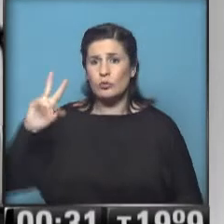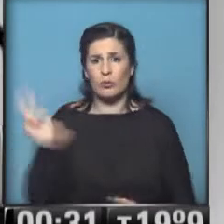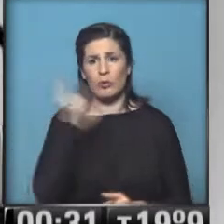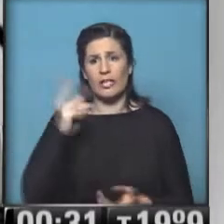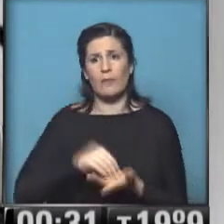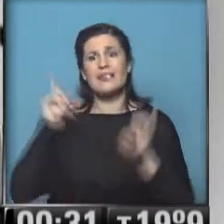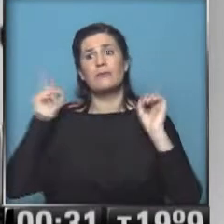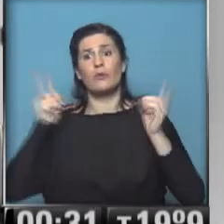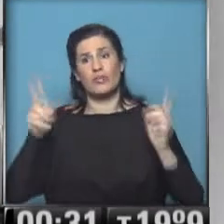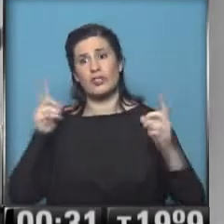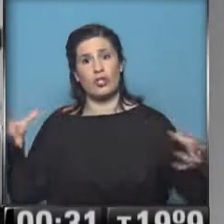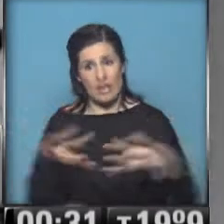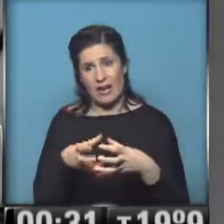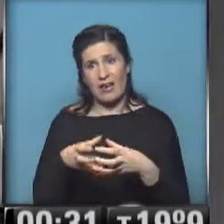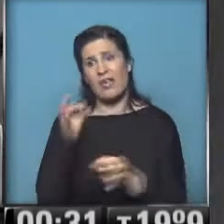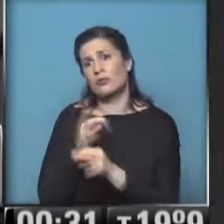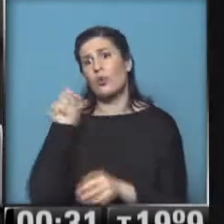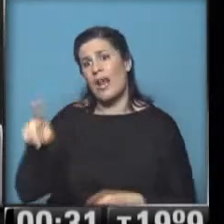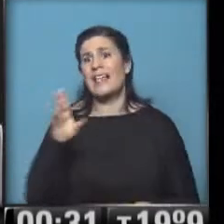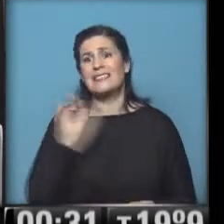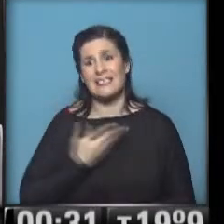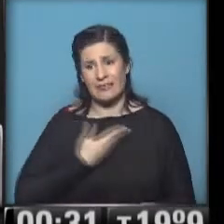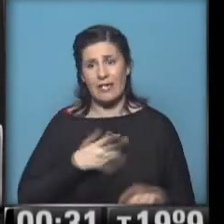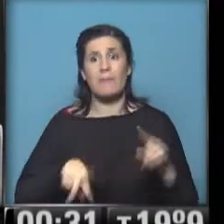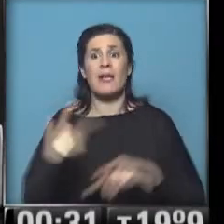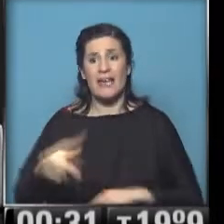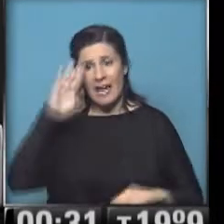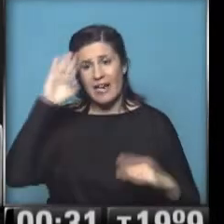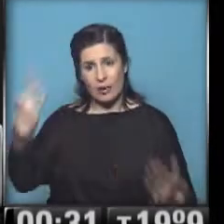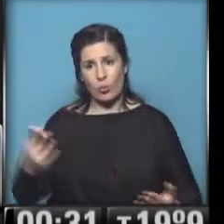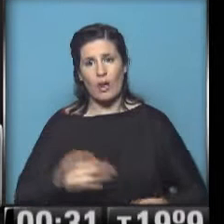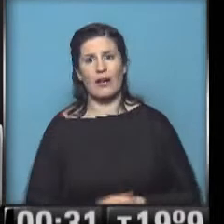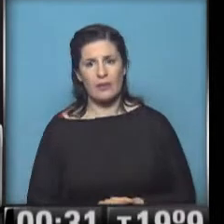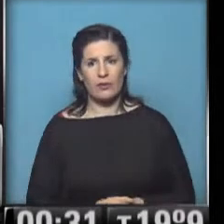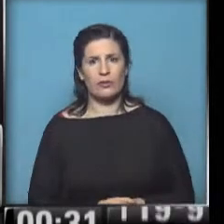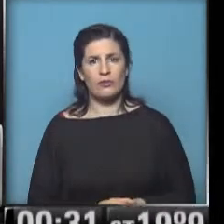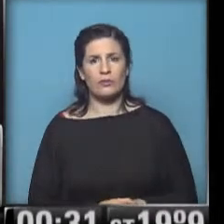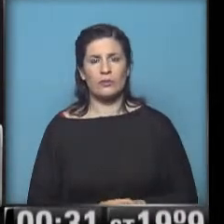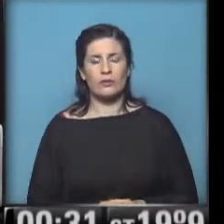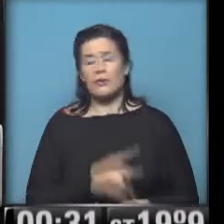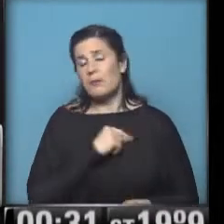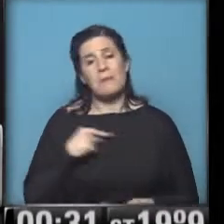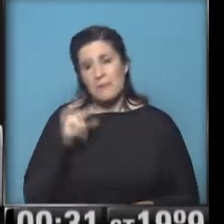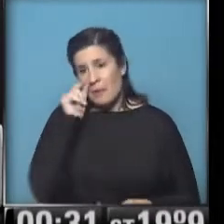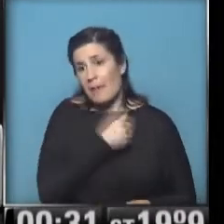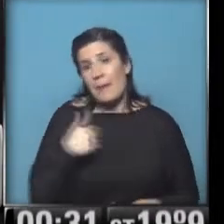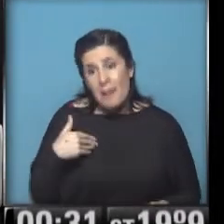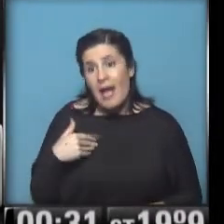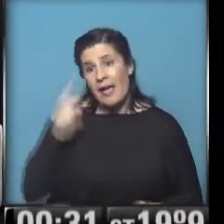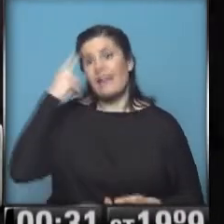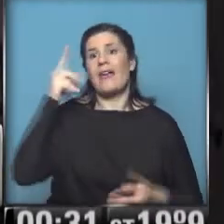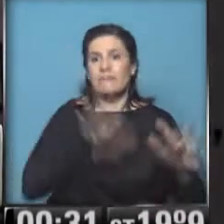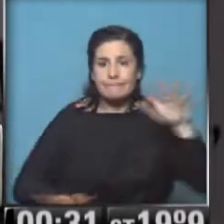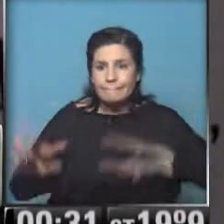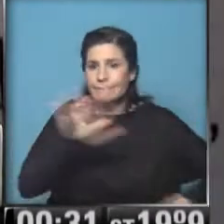profesora y mañana lo van a recordar, en una tarea que realizaron los padres que